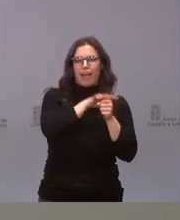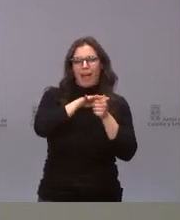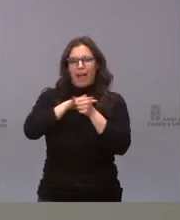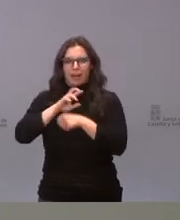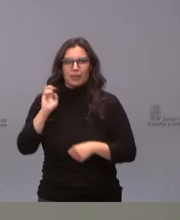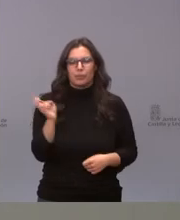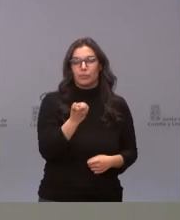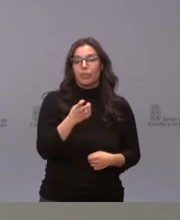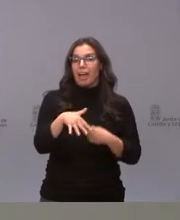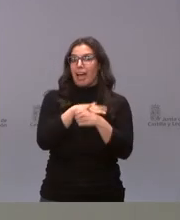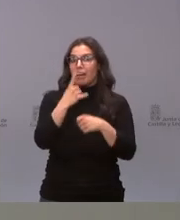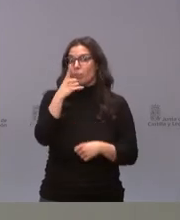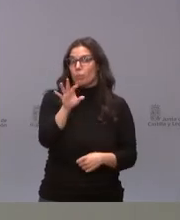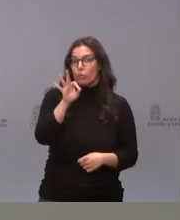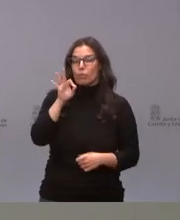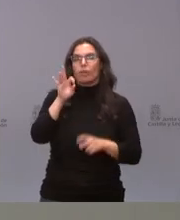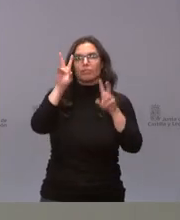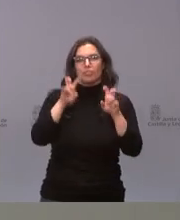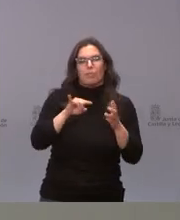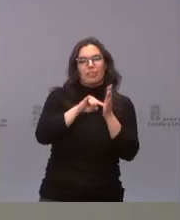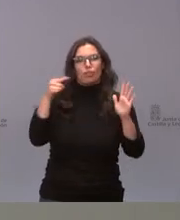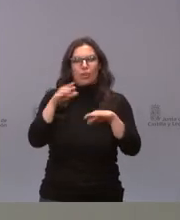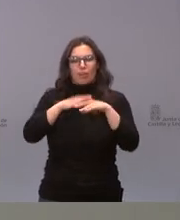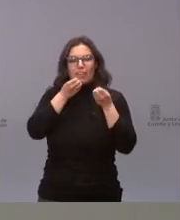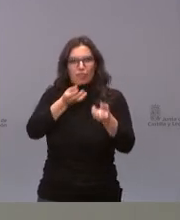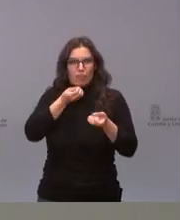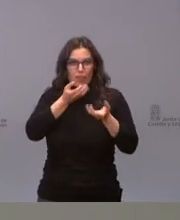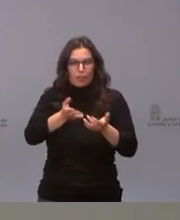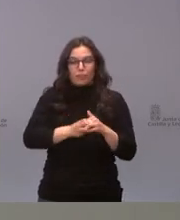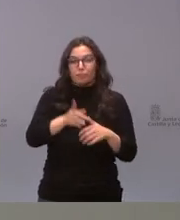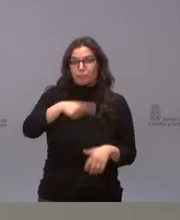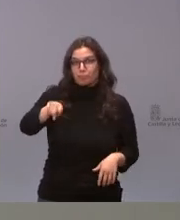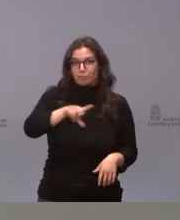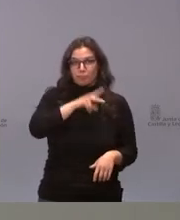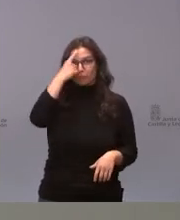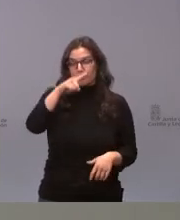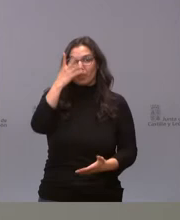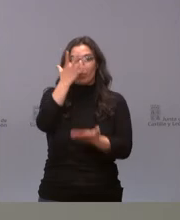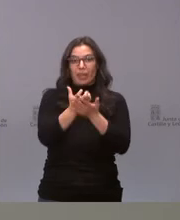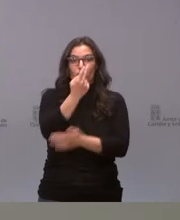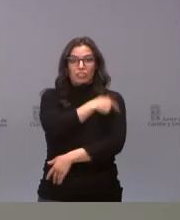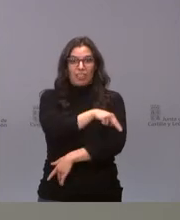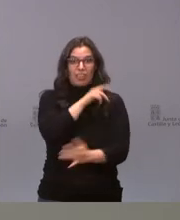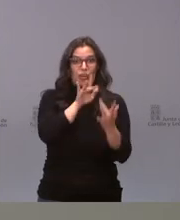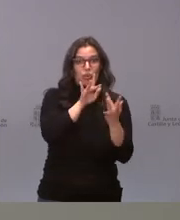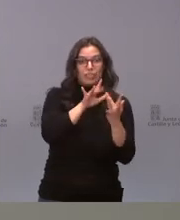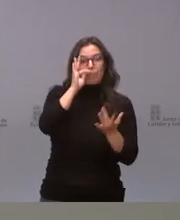Una de ellas son las tecnologías de la información. Como saben, la aplicación SACIL Conecta y la carpeta del